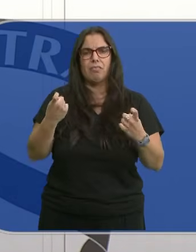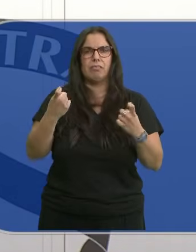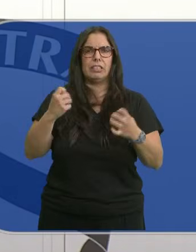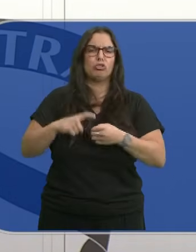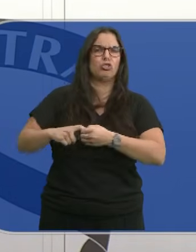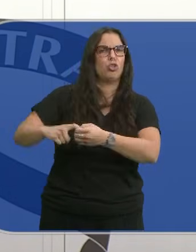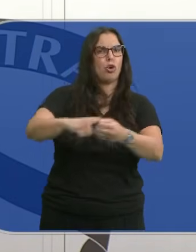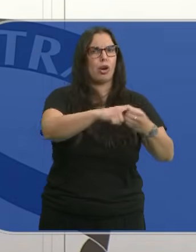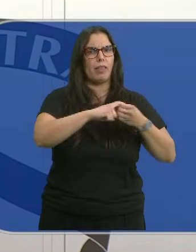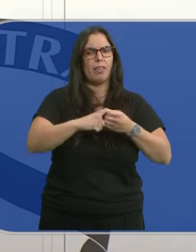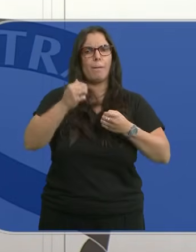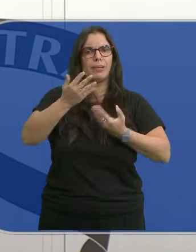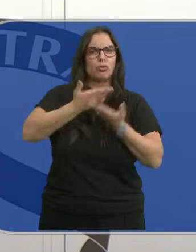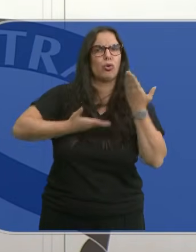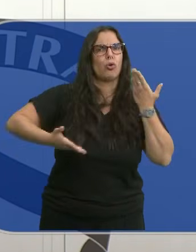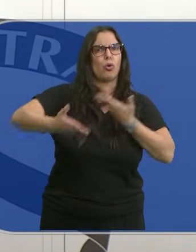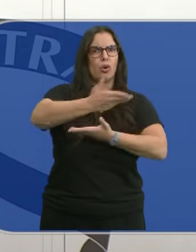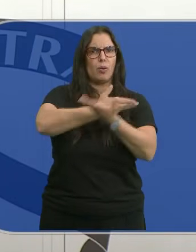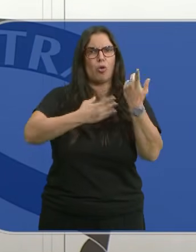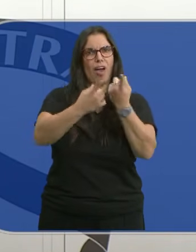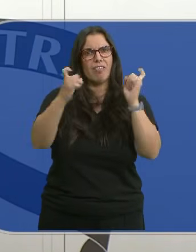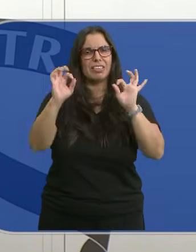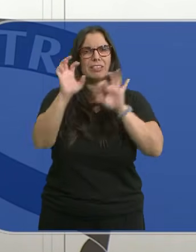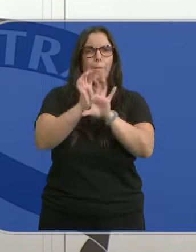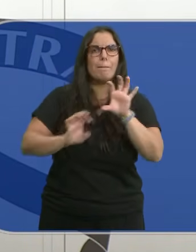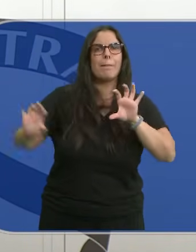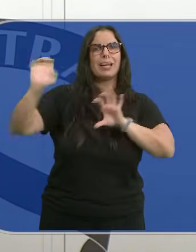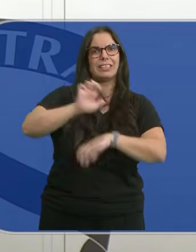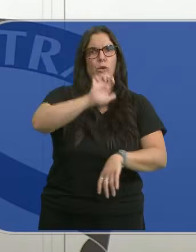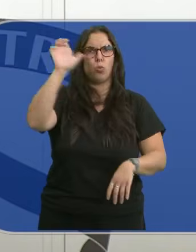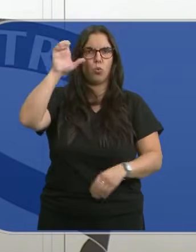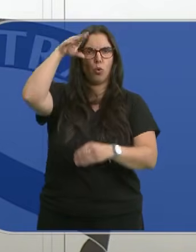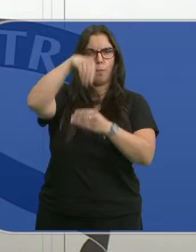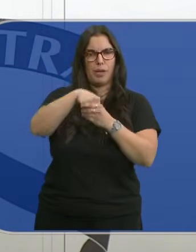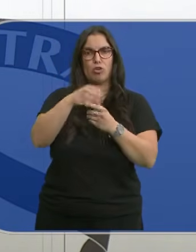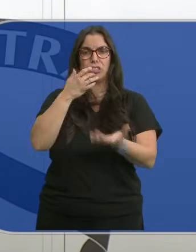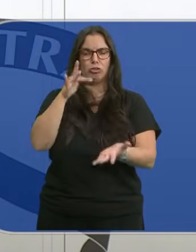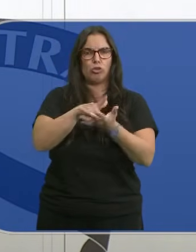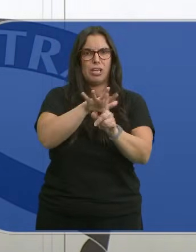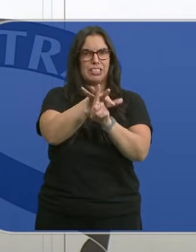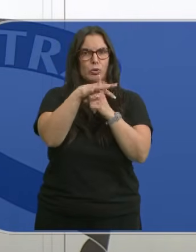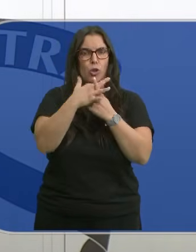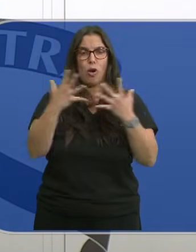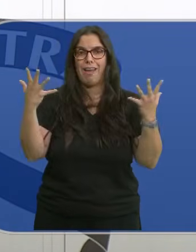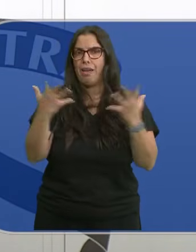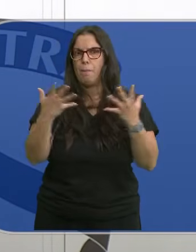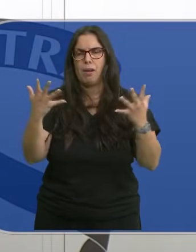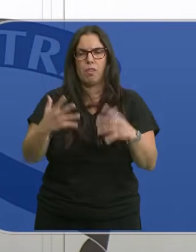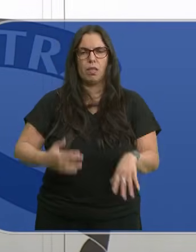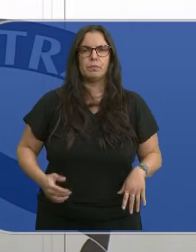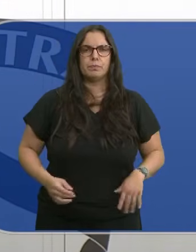necesaria solidaridad y colaboración entre los países europeos ante una situación de